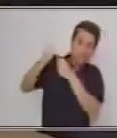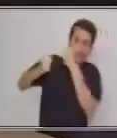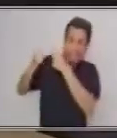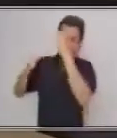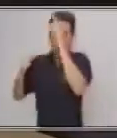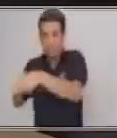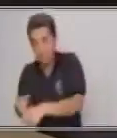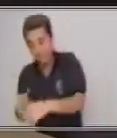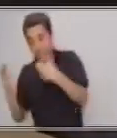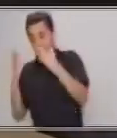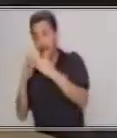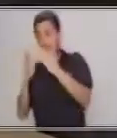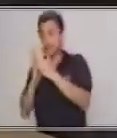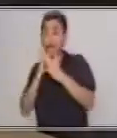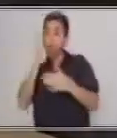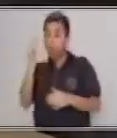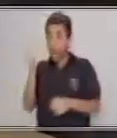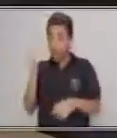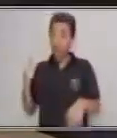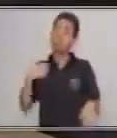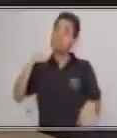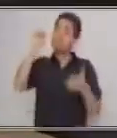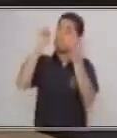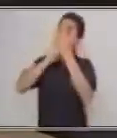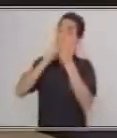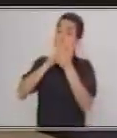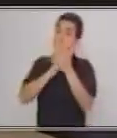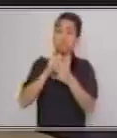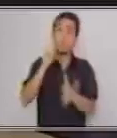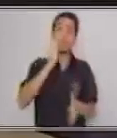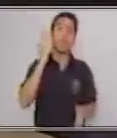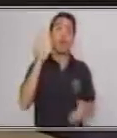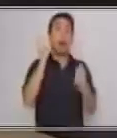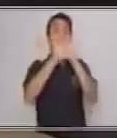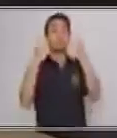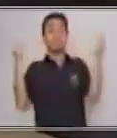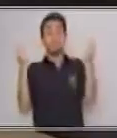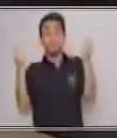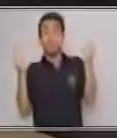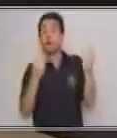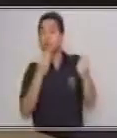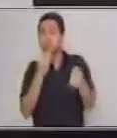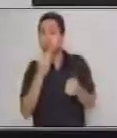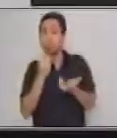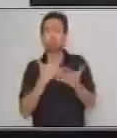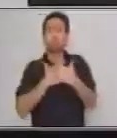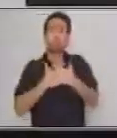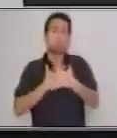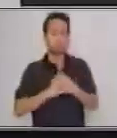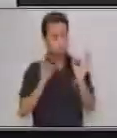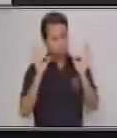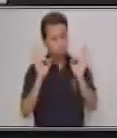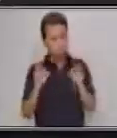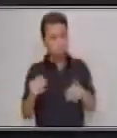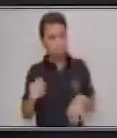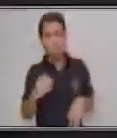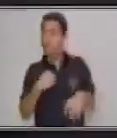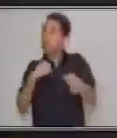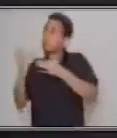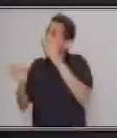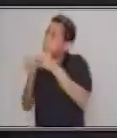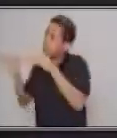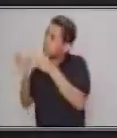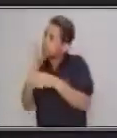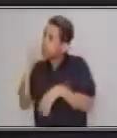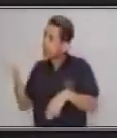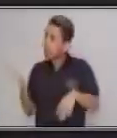Cuando llegué, la abuelita me abrió la puerta. Era una viejecita muy linda y tierna. y le expliqué la situación. Y ella estuvo